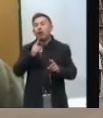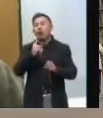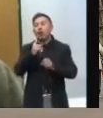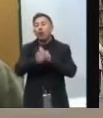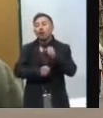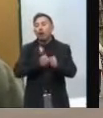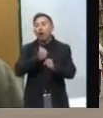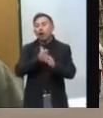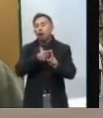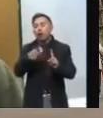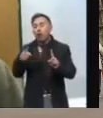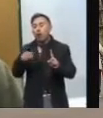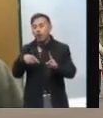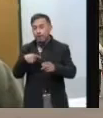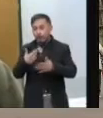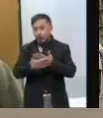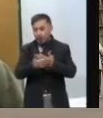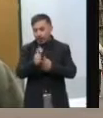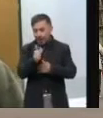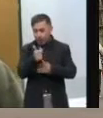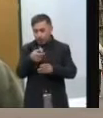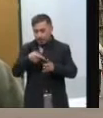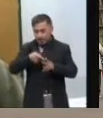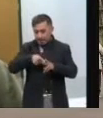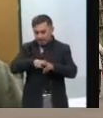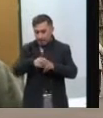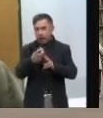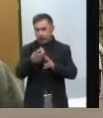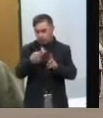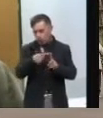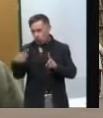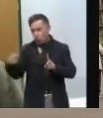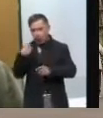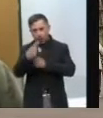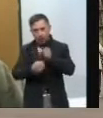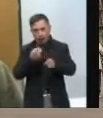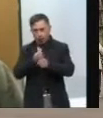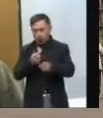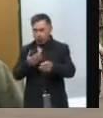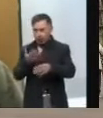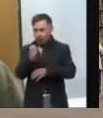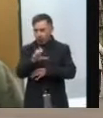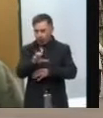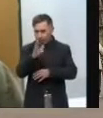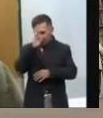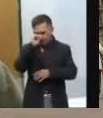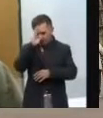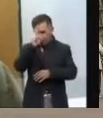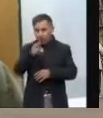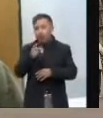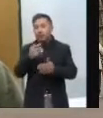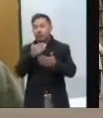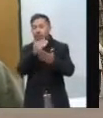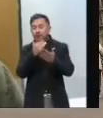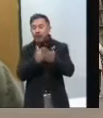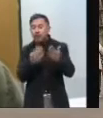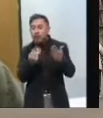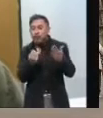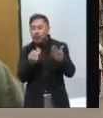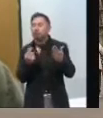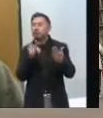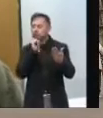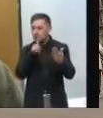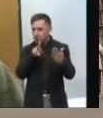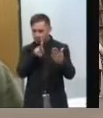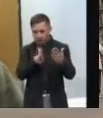agosto próximo. Y en consecuencia, el considerando 9 apartado B también debe ser modificado en los mismos términos, es decir,